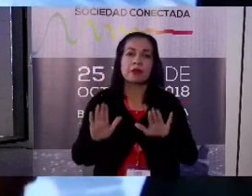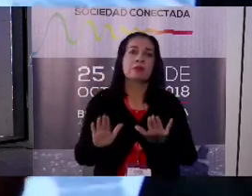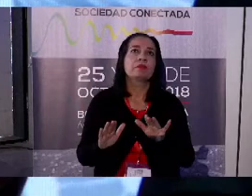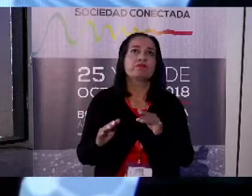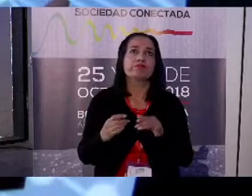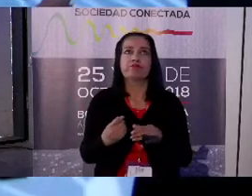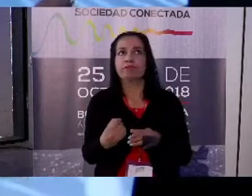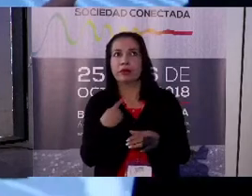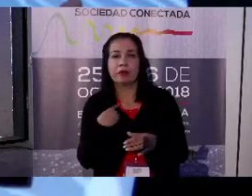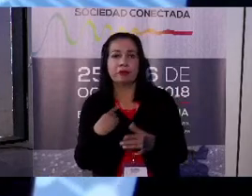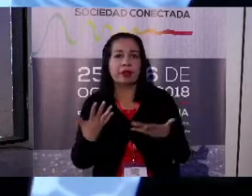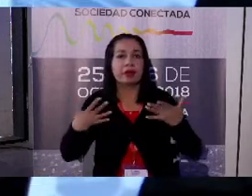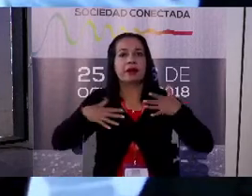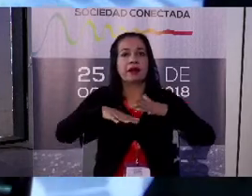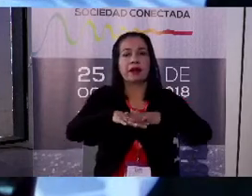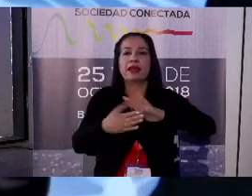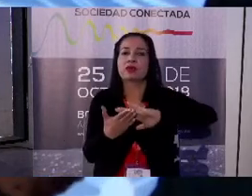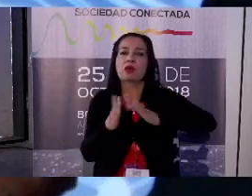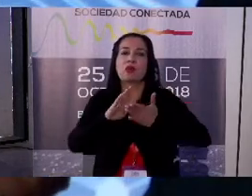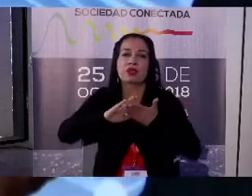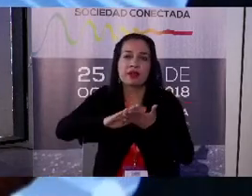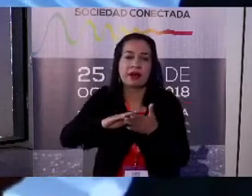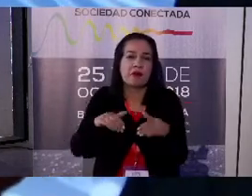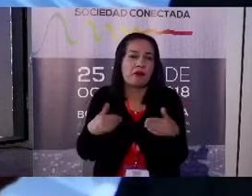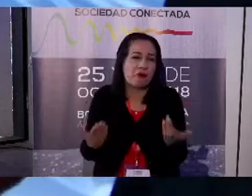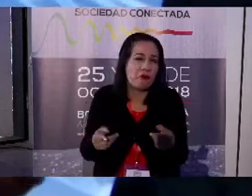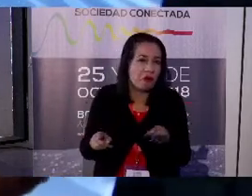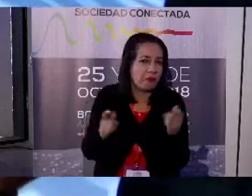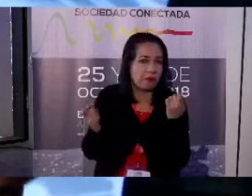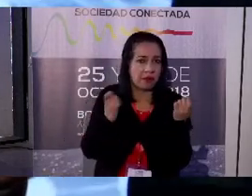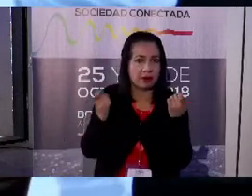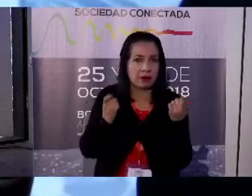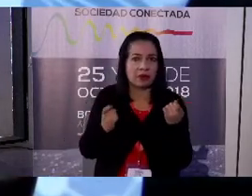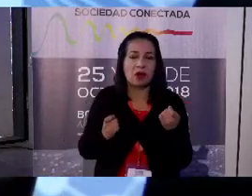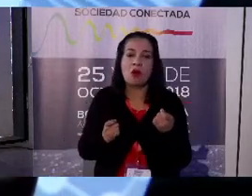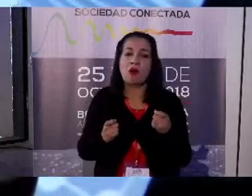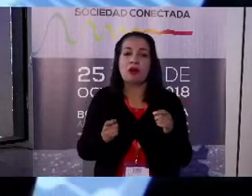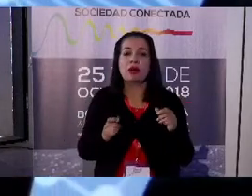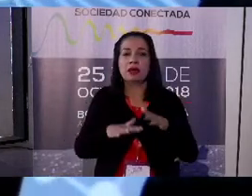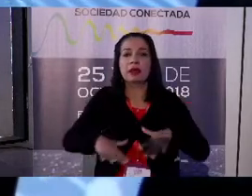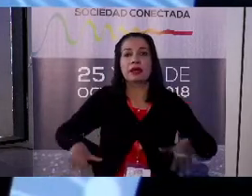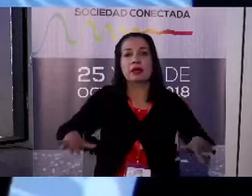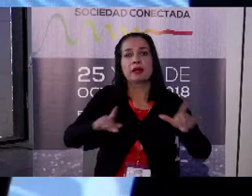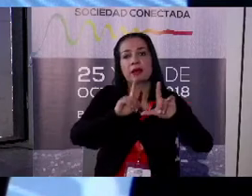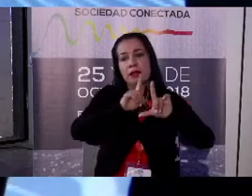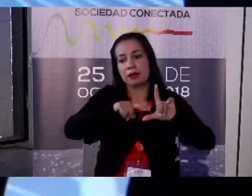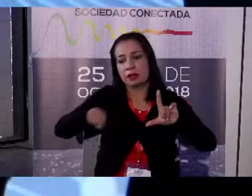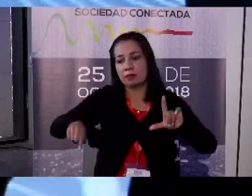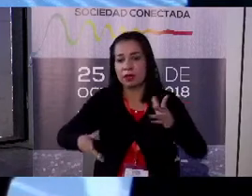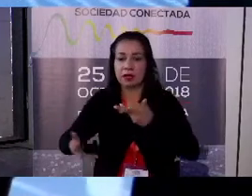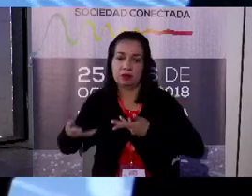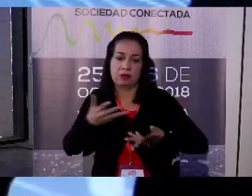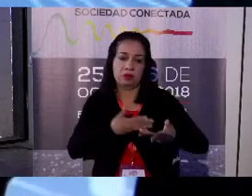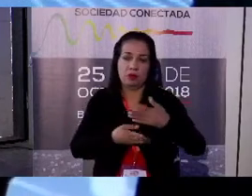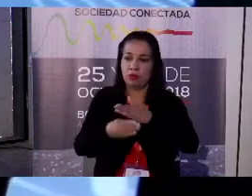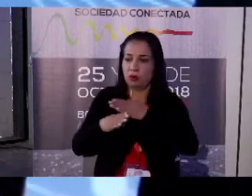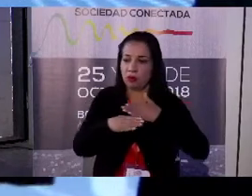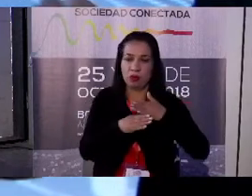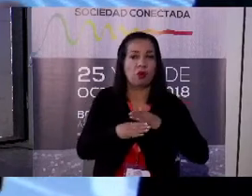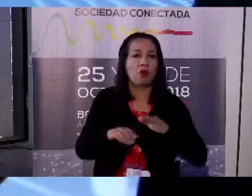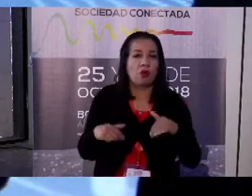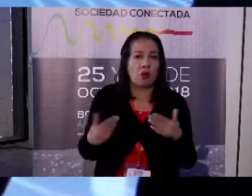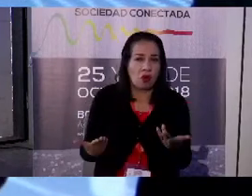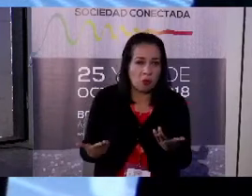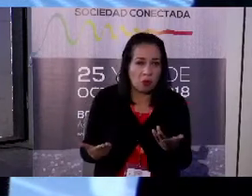comunitarias como Cómo estamos viendo lo de la compartición de espectro y el espectro No licenciado tal